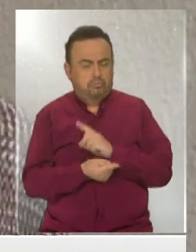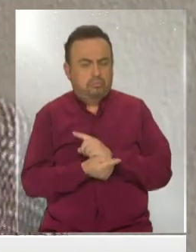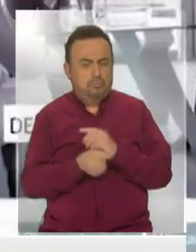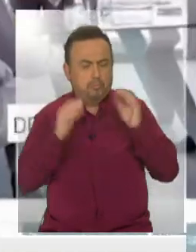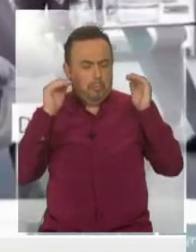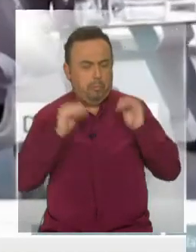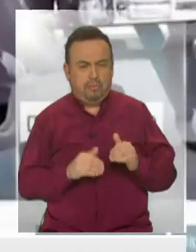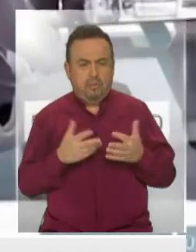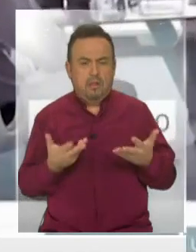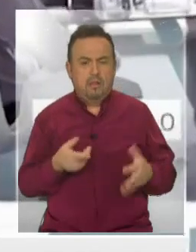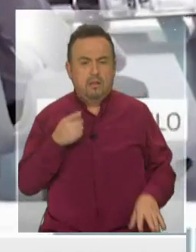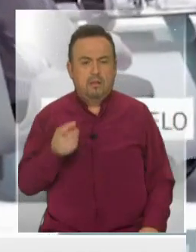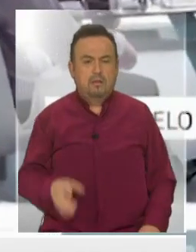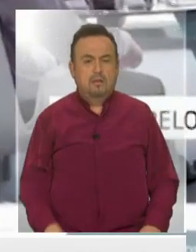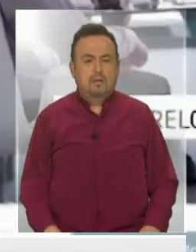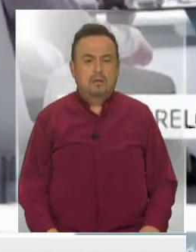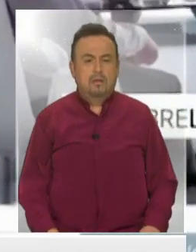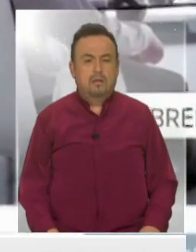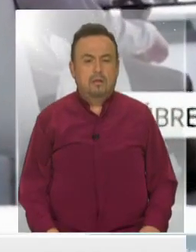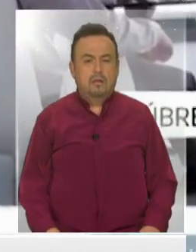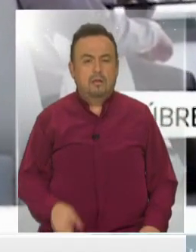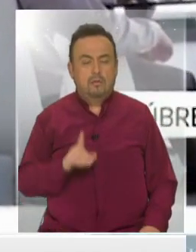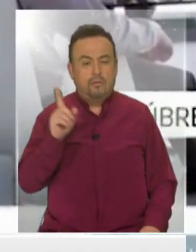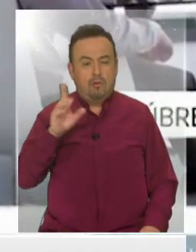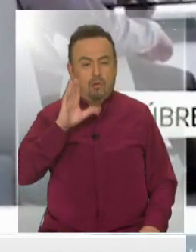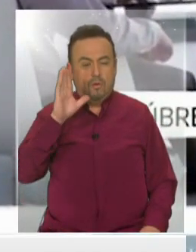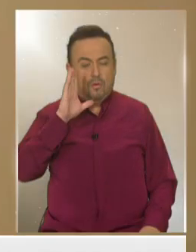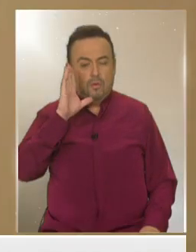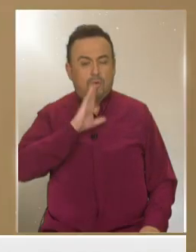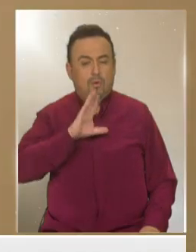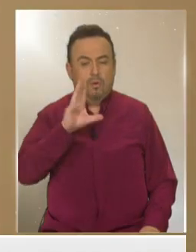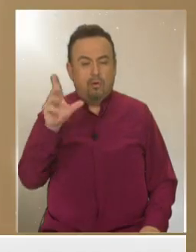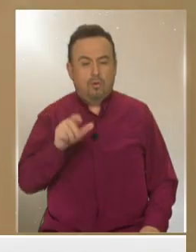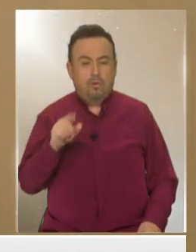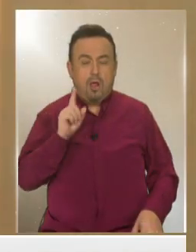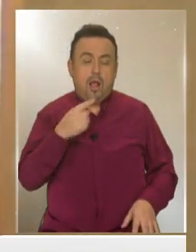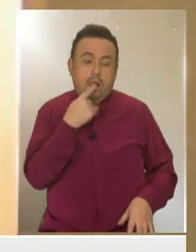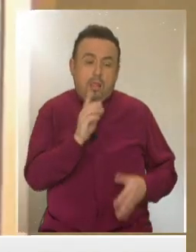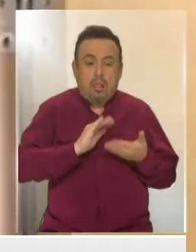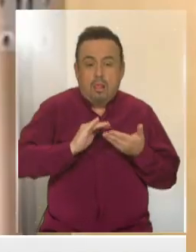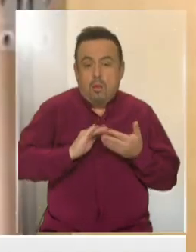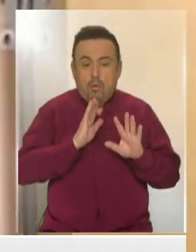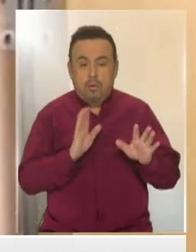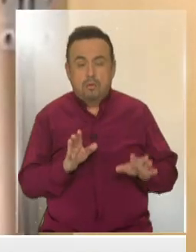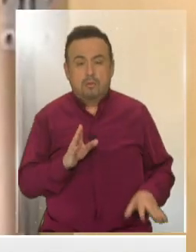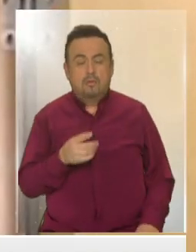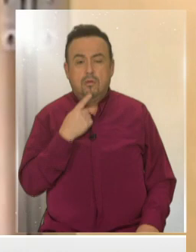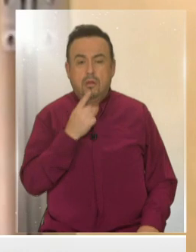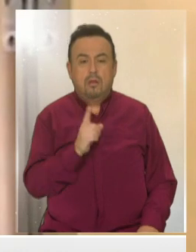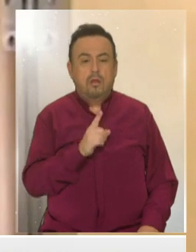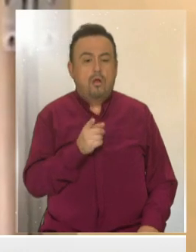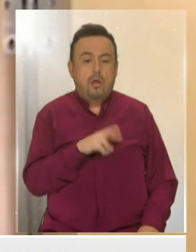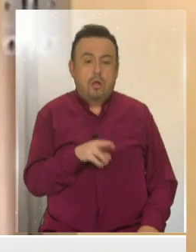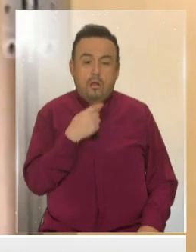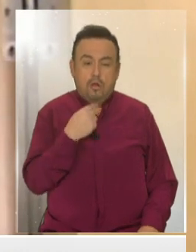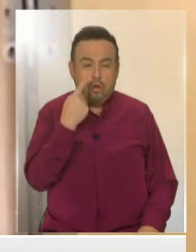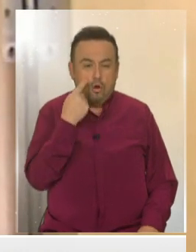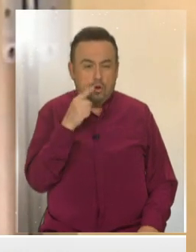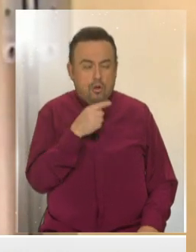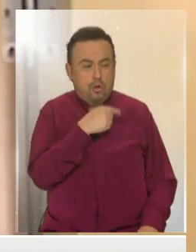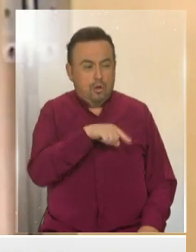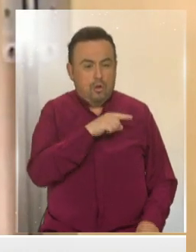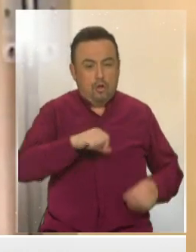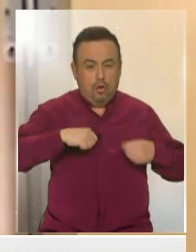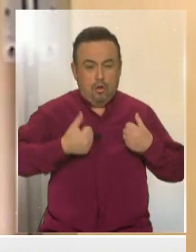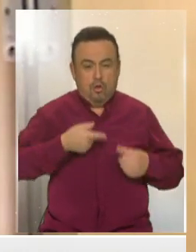derrumba con Botswana. Y con el lo siento mucho no volverá a ocurrir y la abdicación. Y en ese momento de empezar a conocer por parte de los